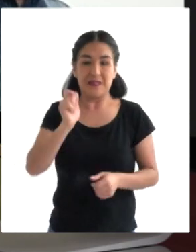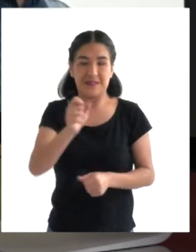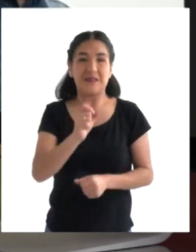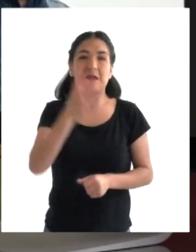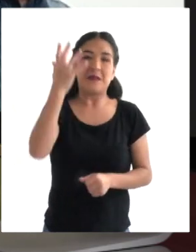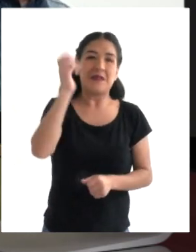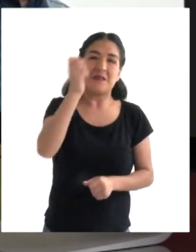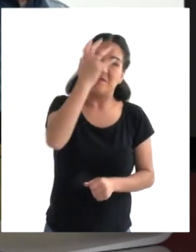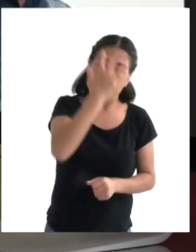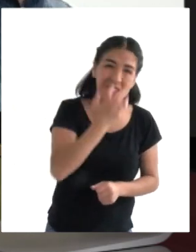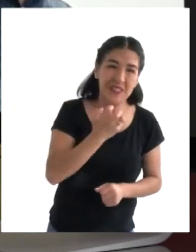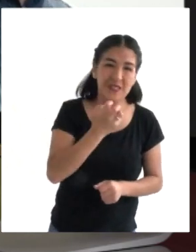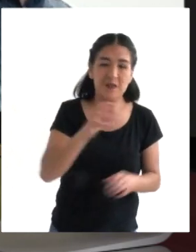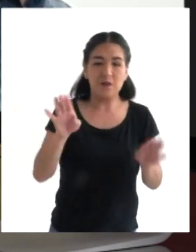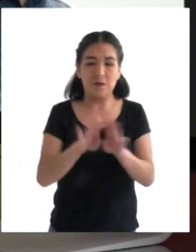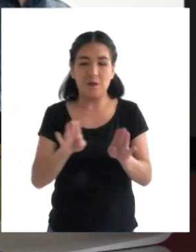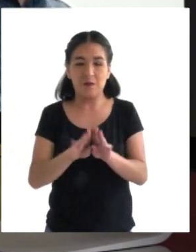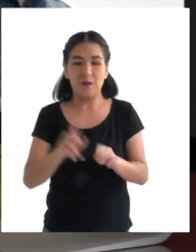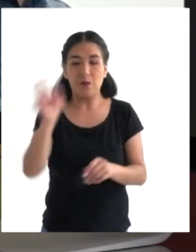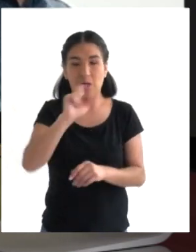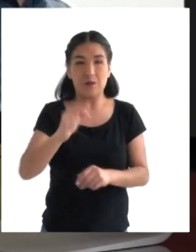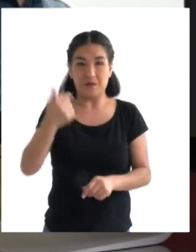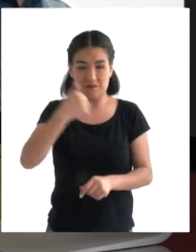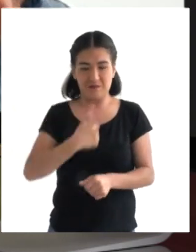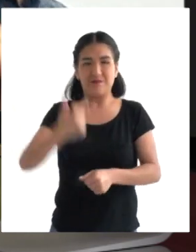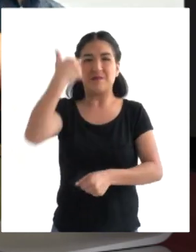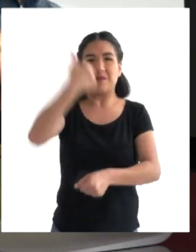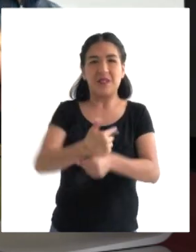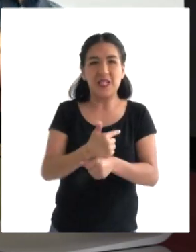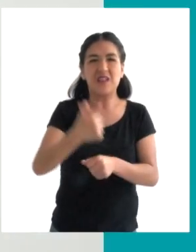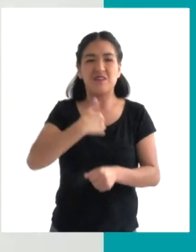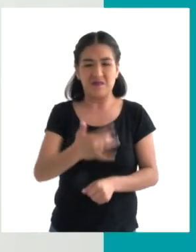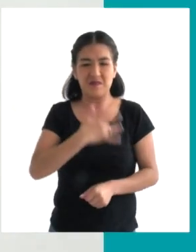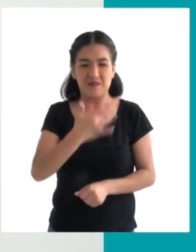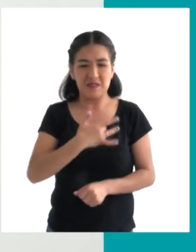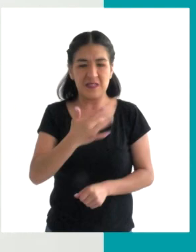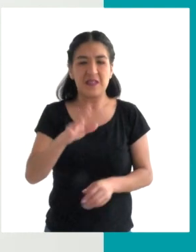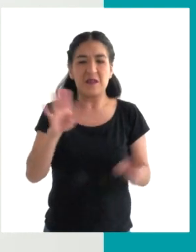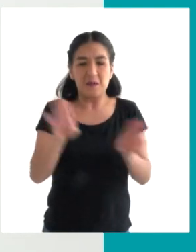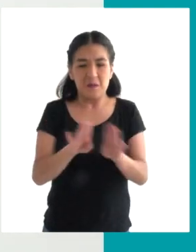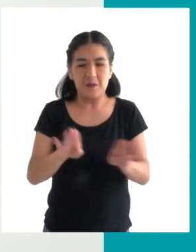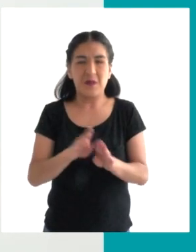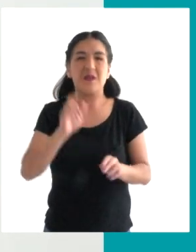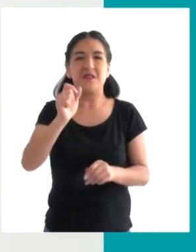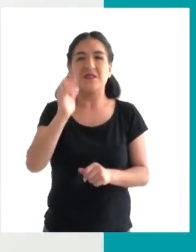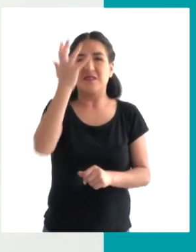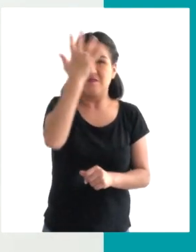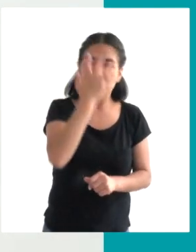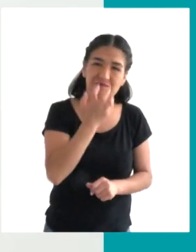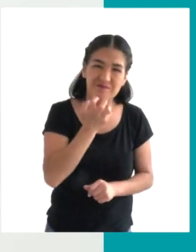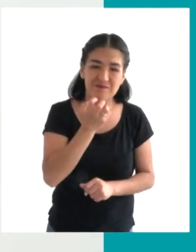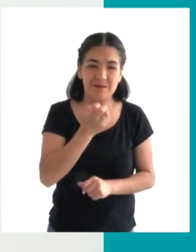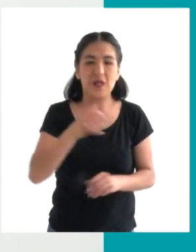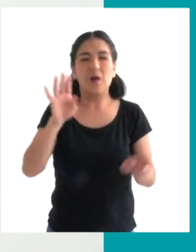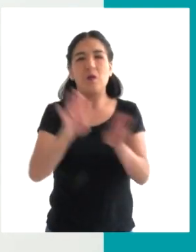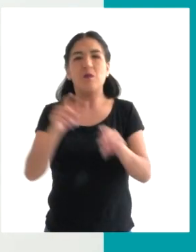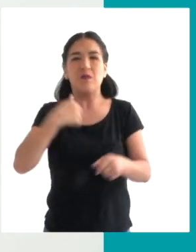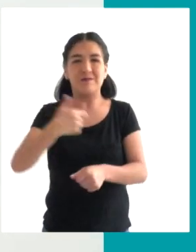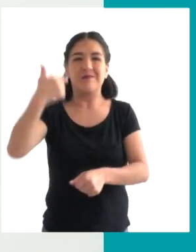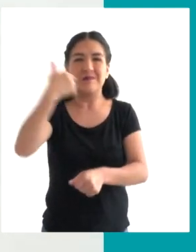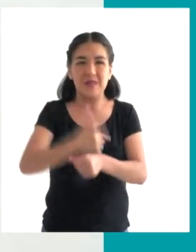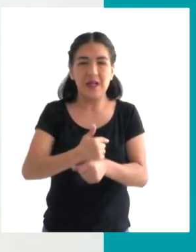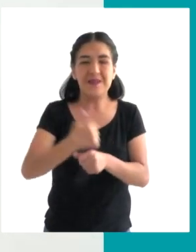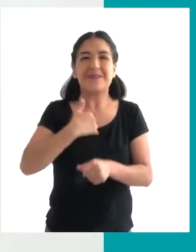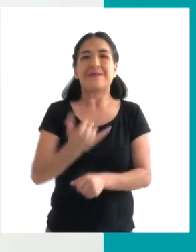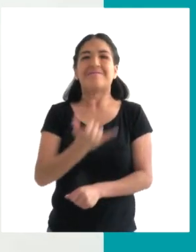es una emoción que nos sirve cuando nosotros nos percatamos que metimos la pata. Cuando nosotros nos entristecemos, nos damos cuenta que cometimos